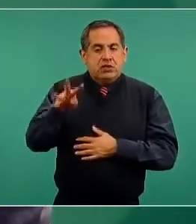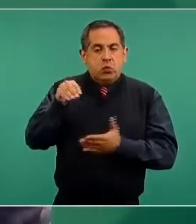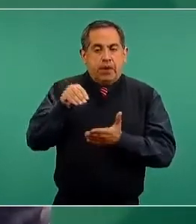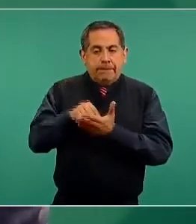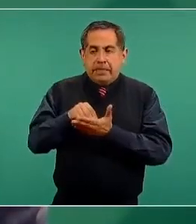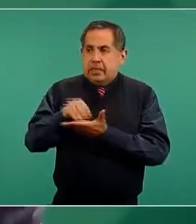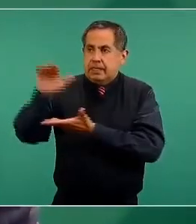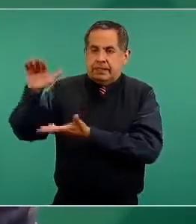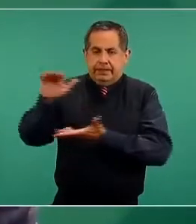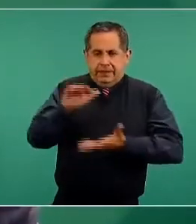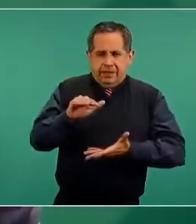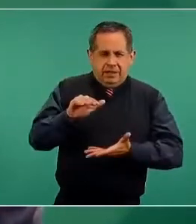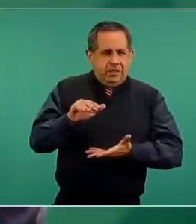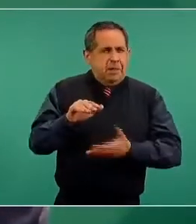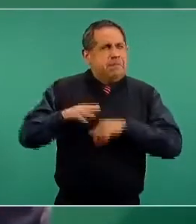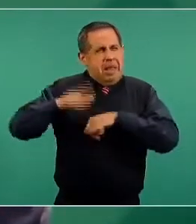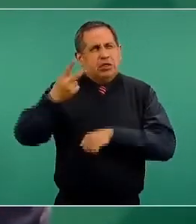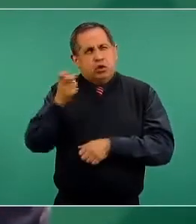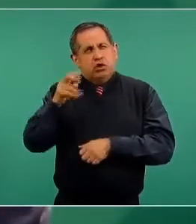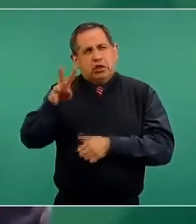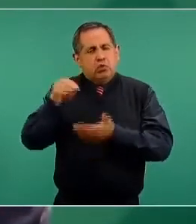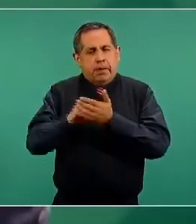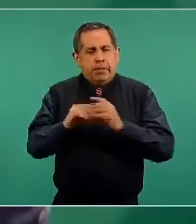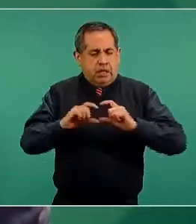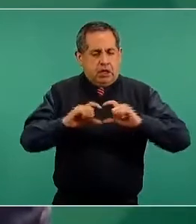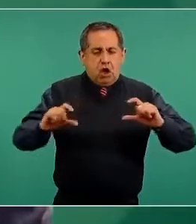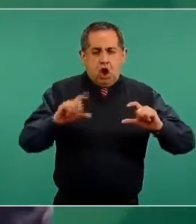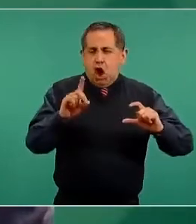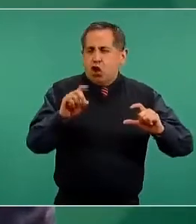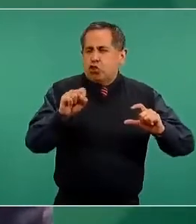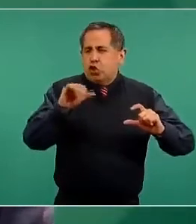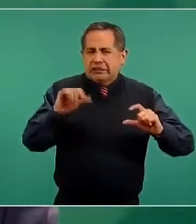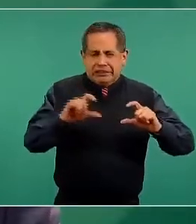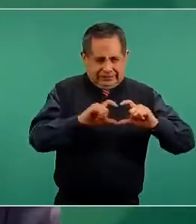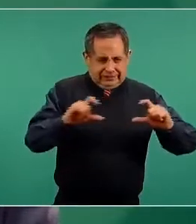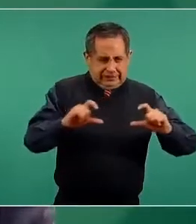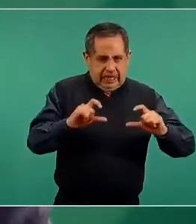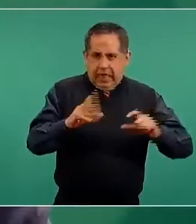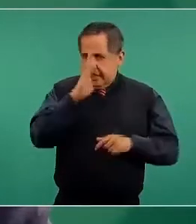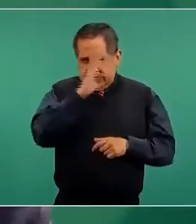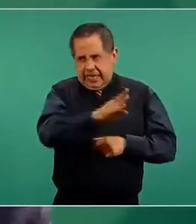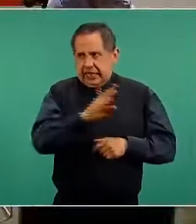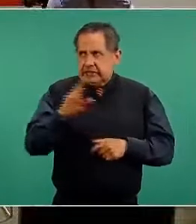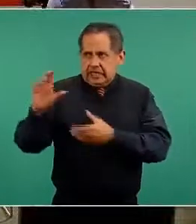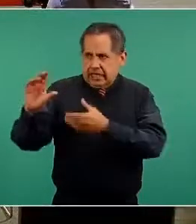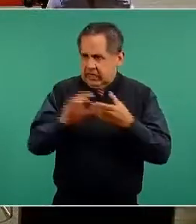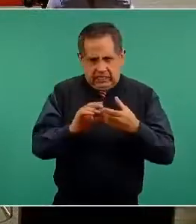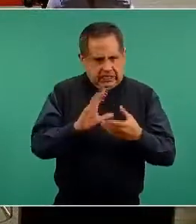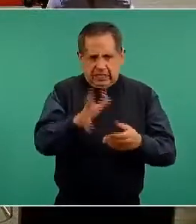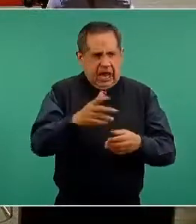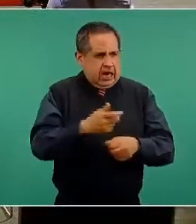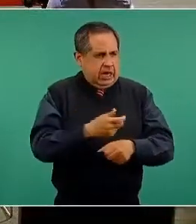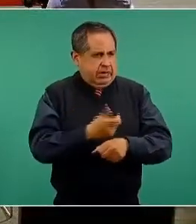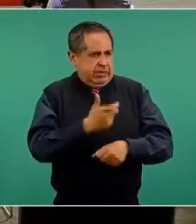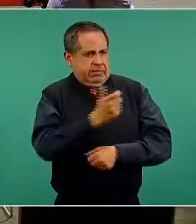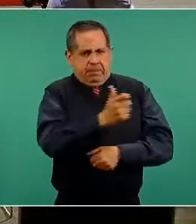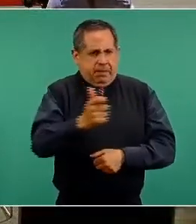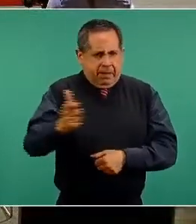219,000 dosis, un poco más de 219,000 dosis para usarse de manera directa, inmediata. Esta es la vacuna